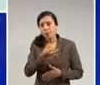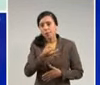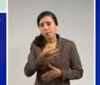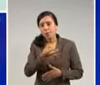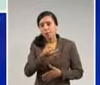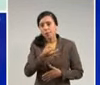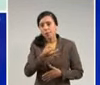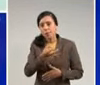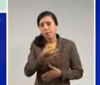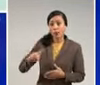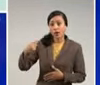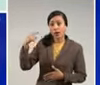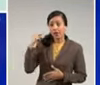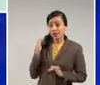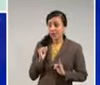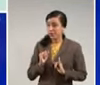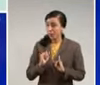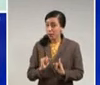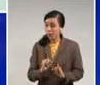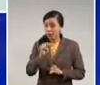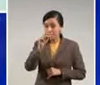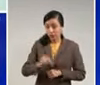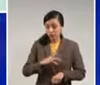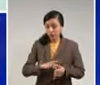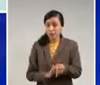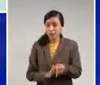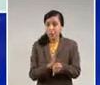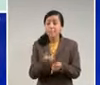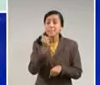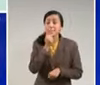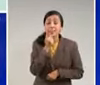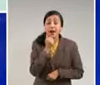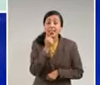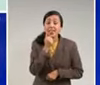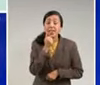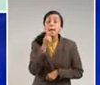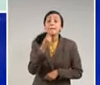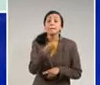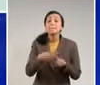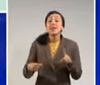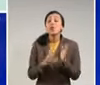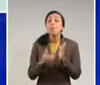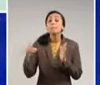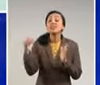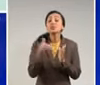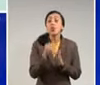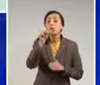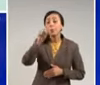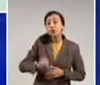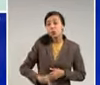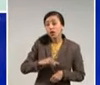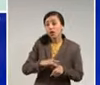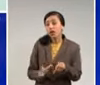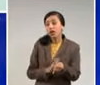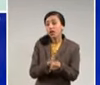ayer se diagnosticaron más de 500.000 de casos todavía. Estamos hablando de